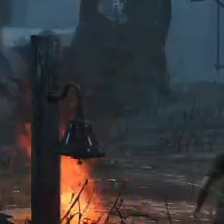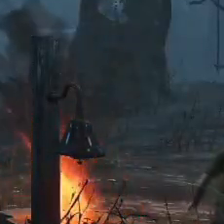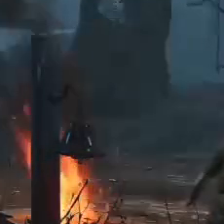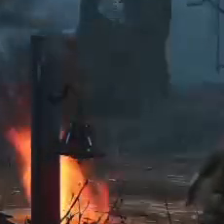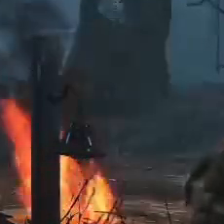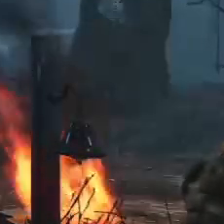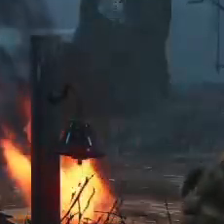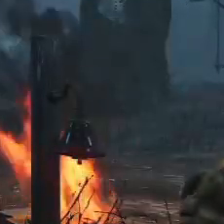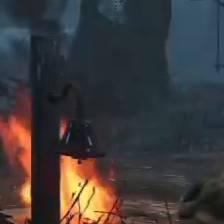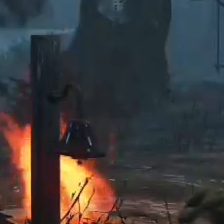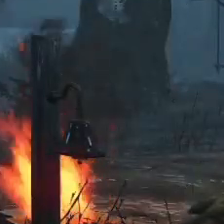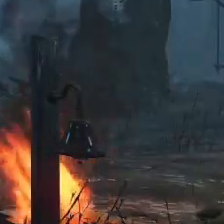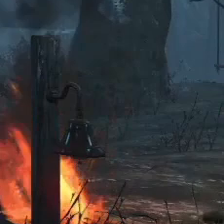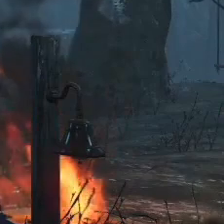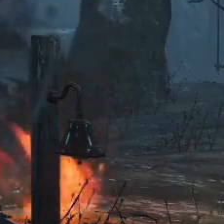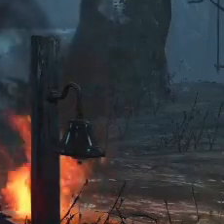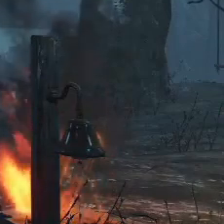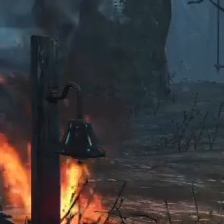humanidad